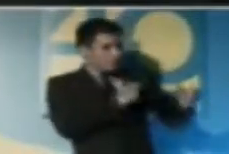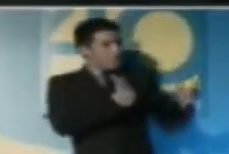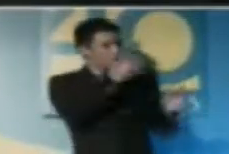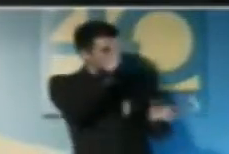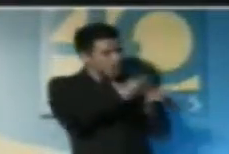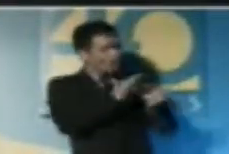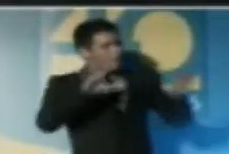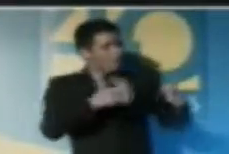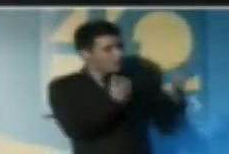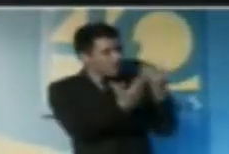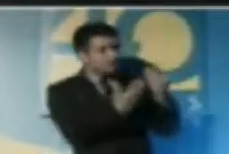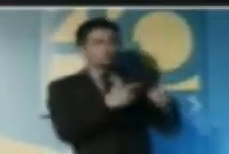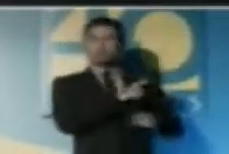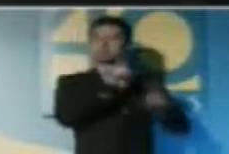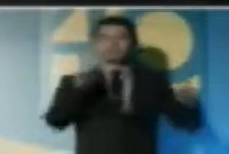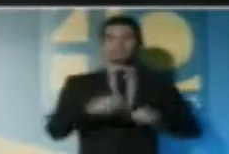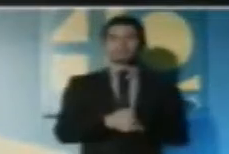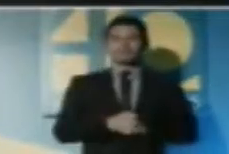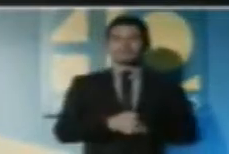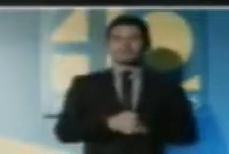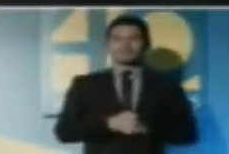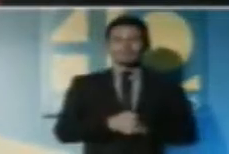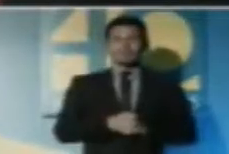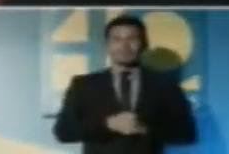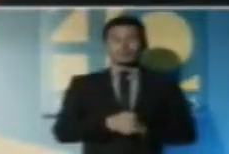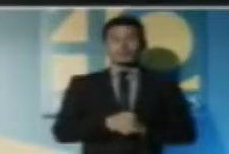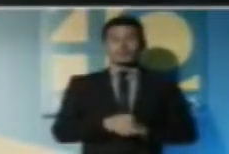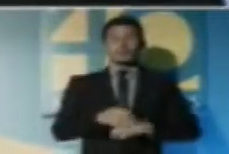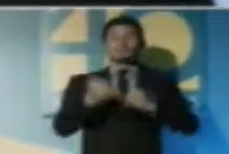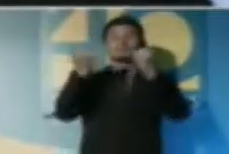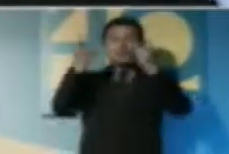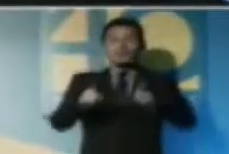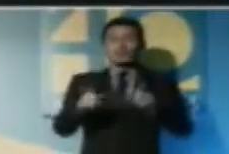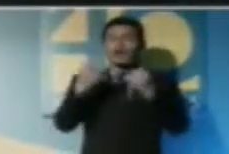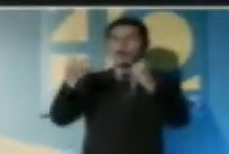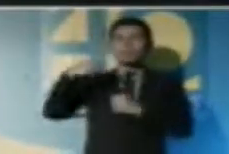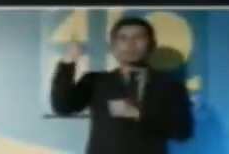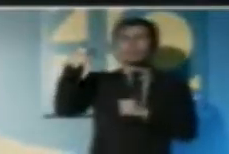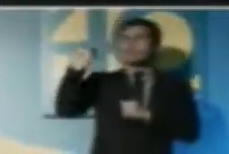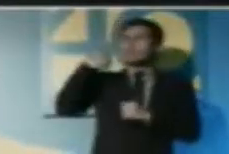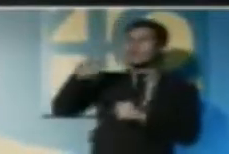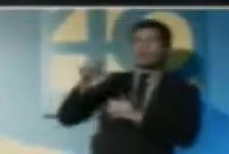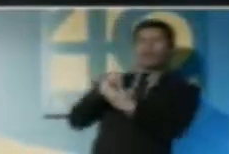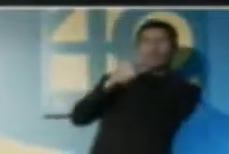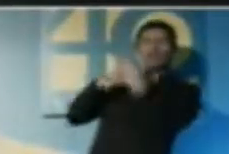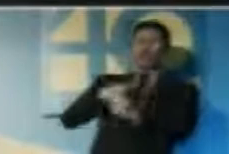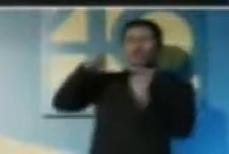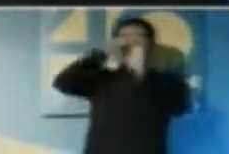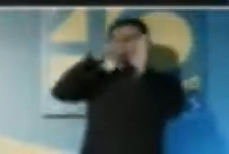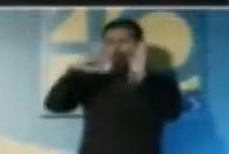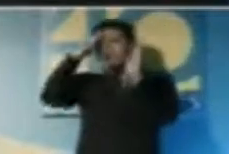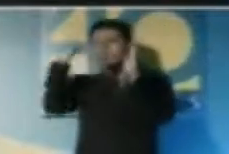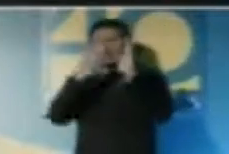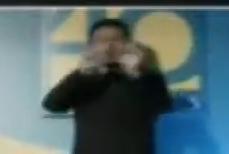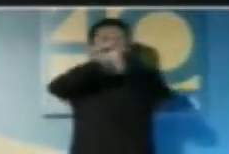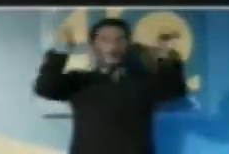con las instituciones. Así, hay una tendencia a no respetar las normas y reglamentos que